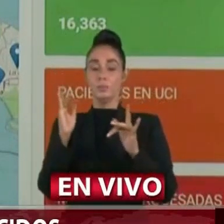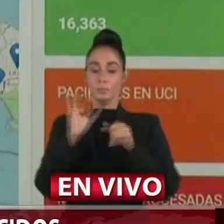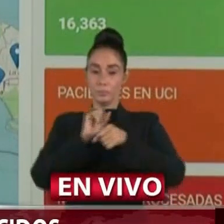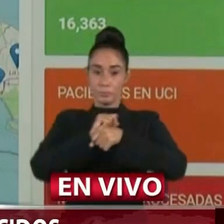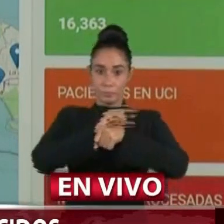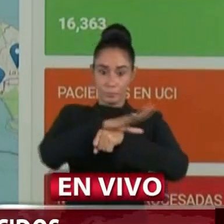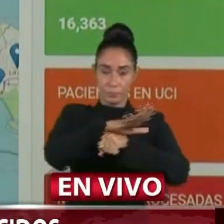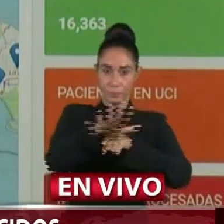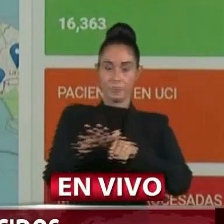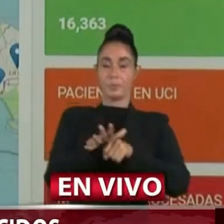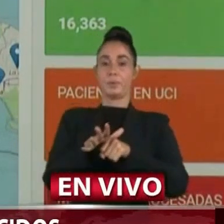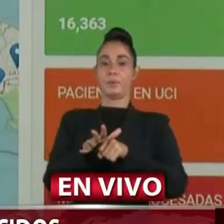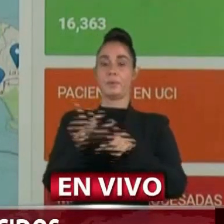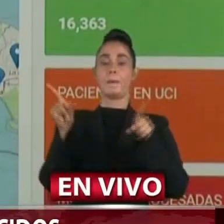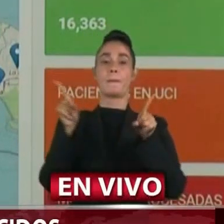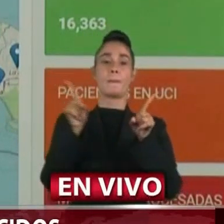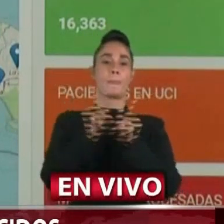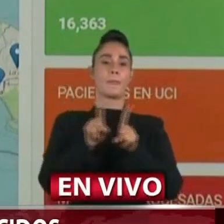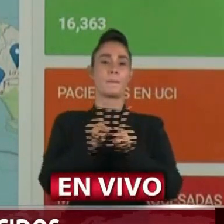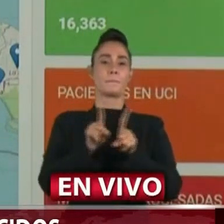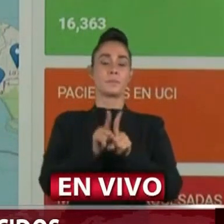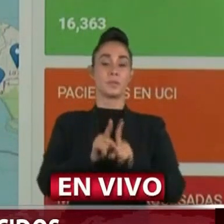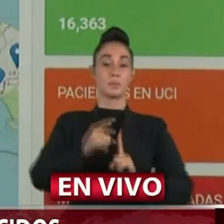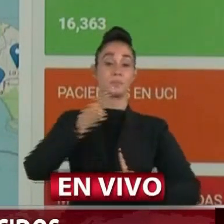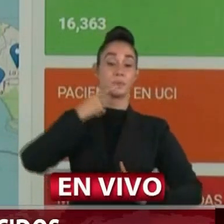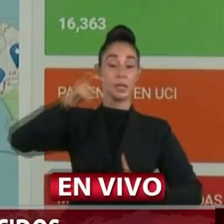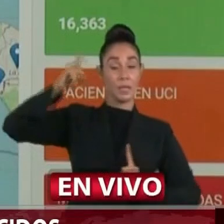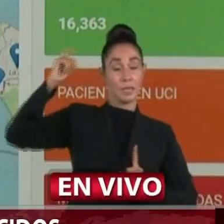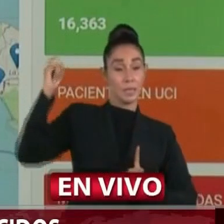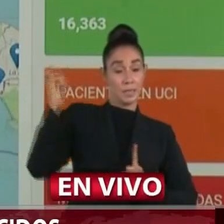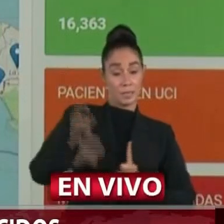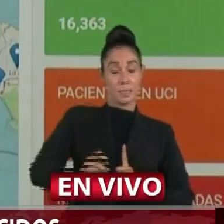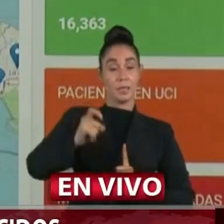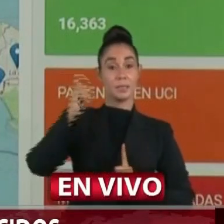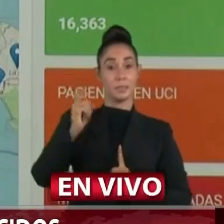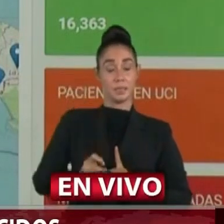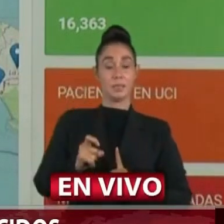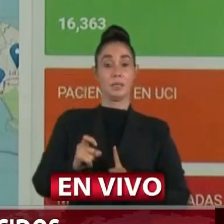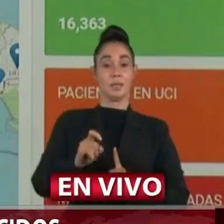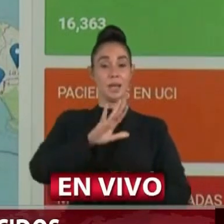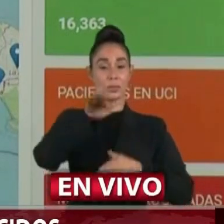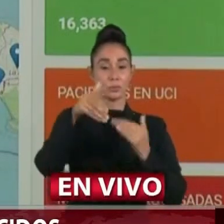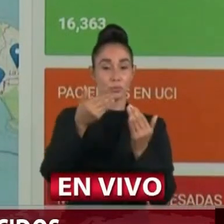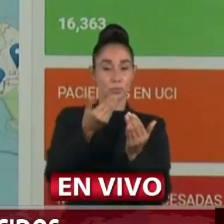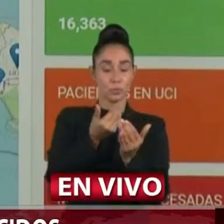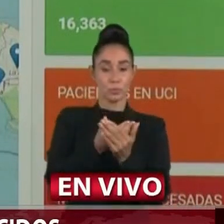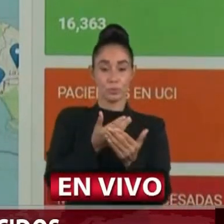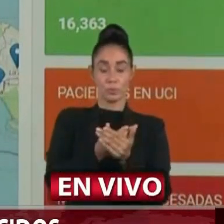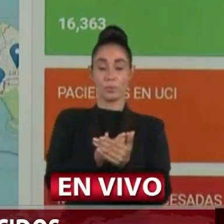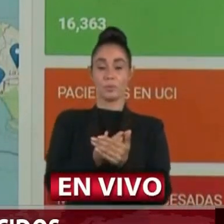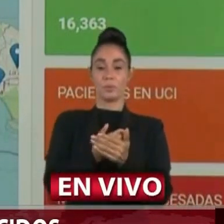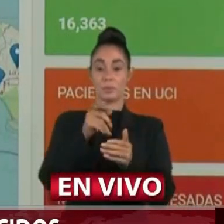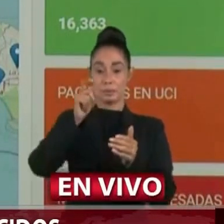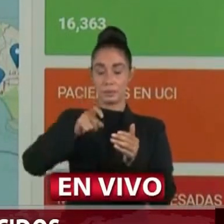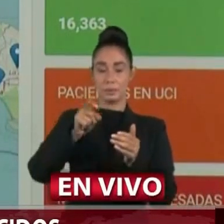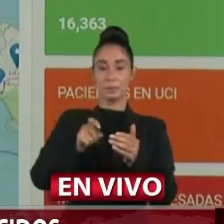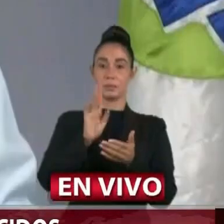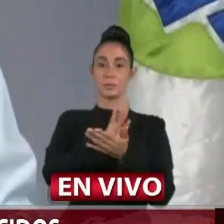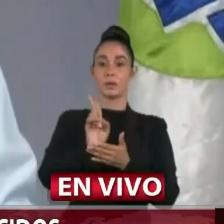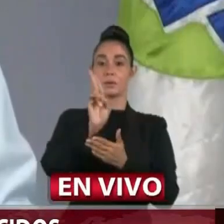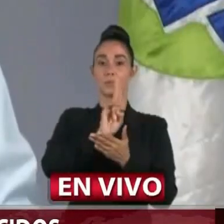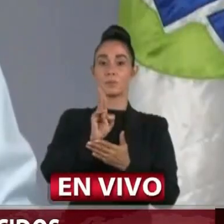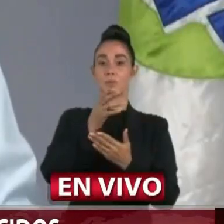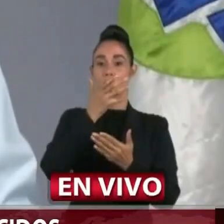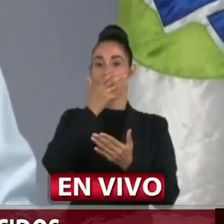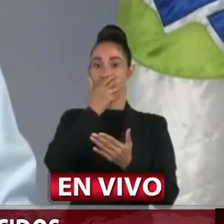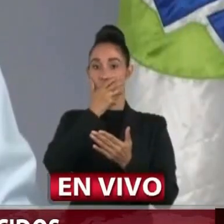se pueda. Igualmente, exigir de manera obligatoria el portar las